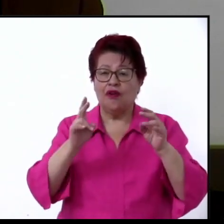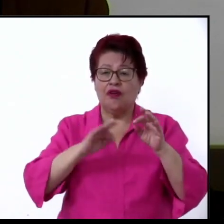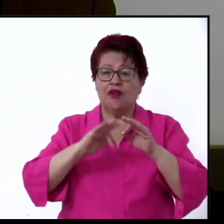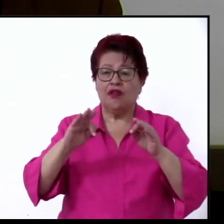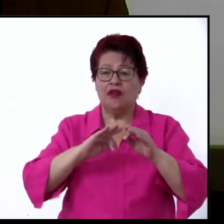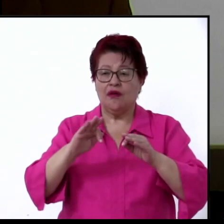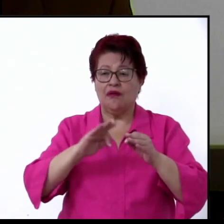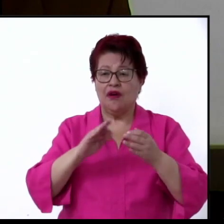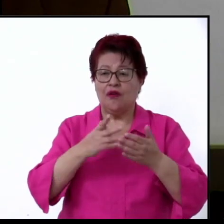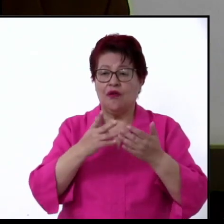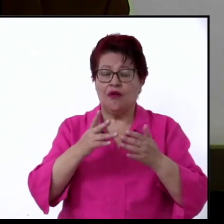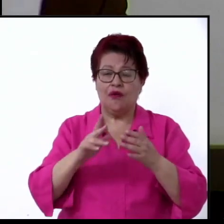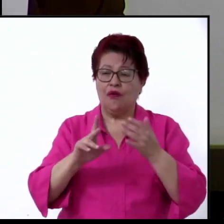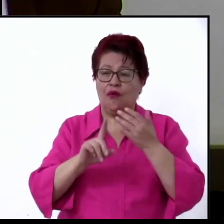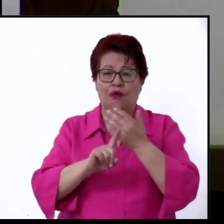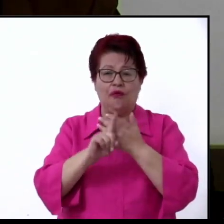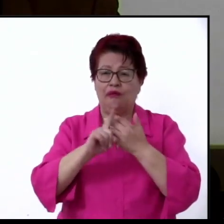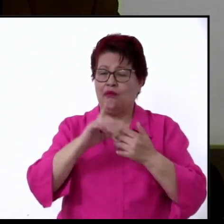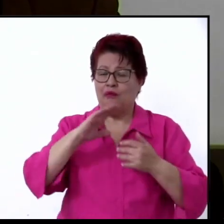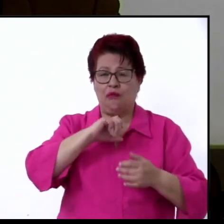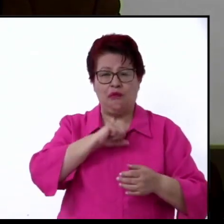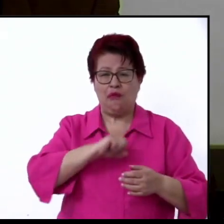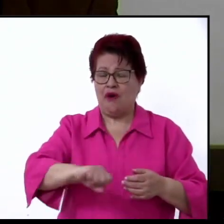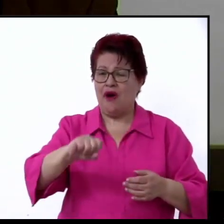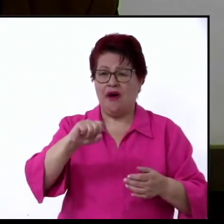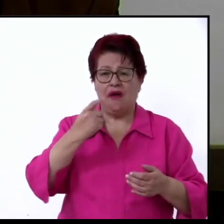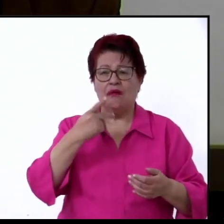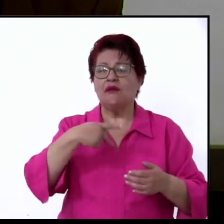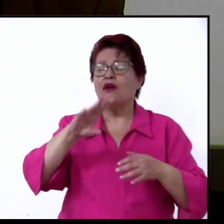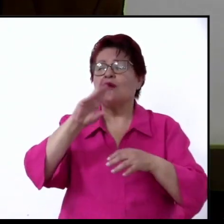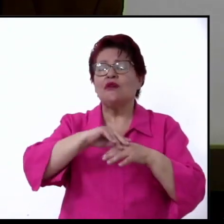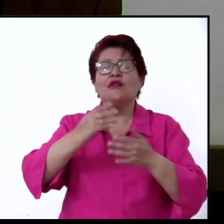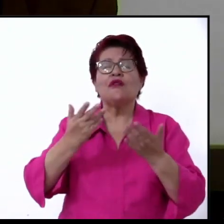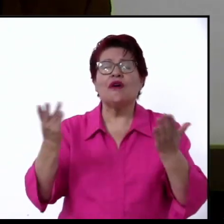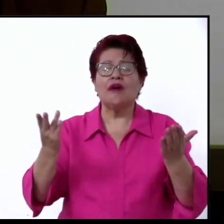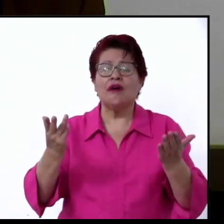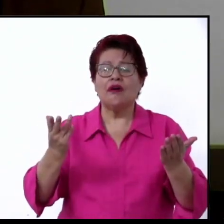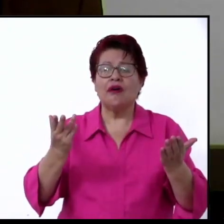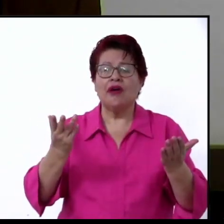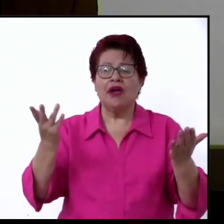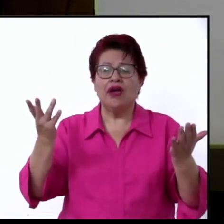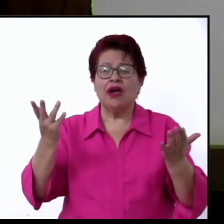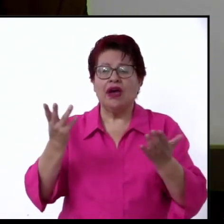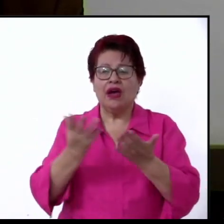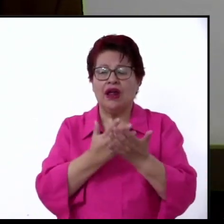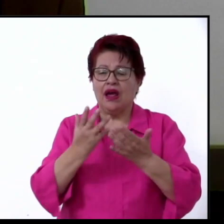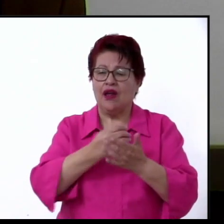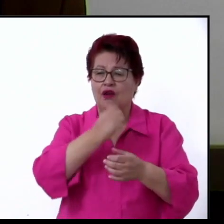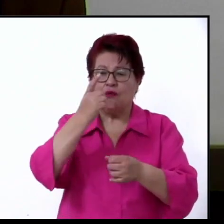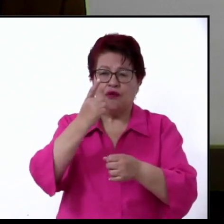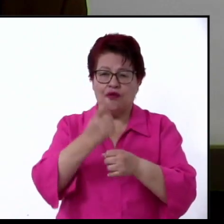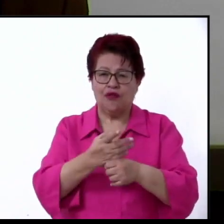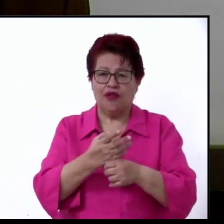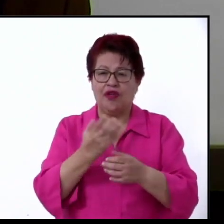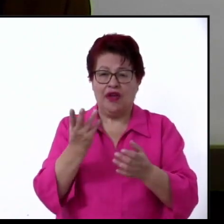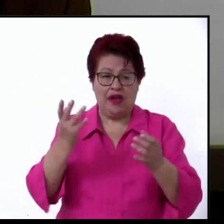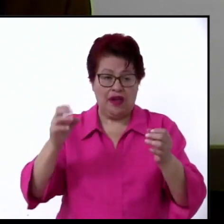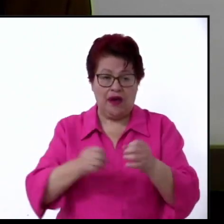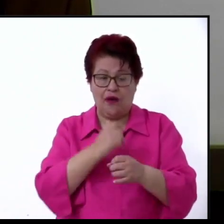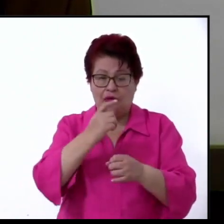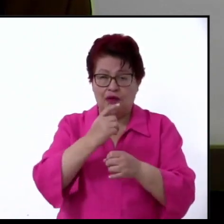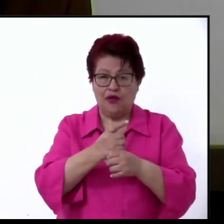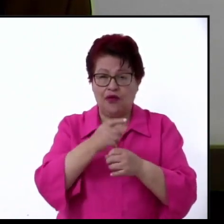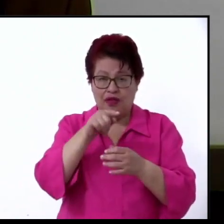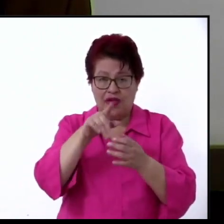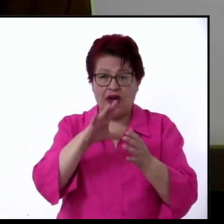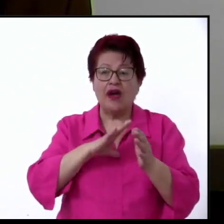laboral adverso. ¿Y qué es lo que nos permitió? Pues al final se crean oportunidades, y esas oportunidades es